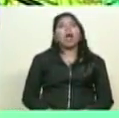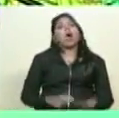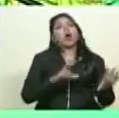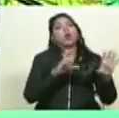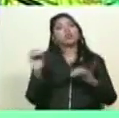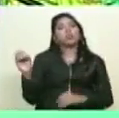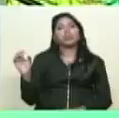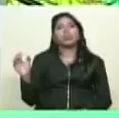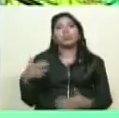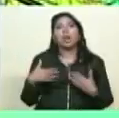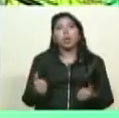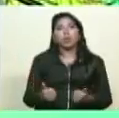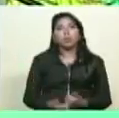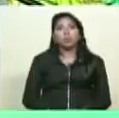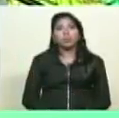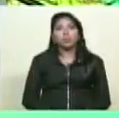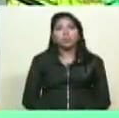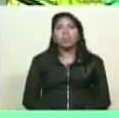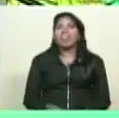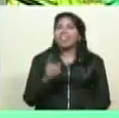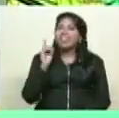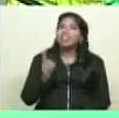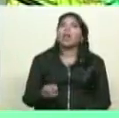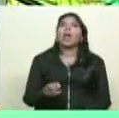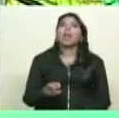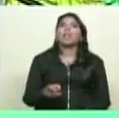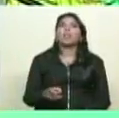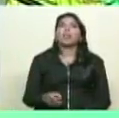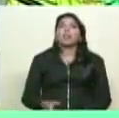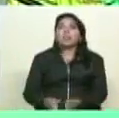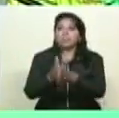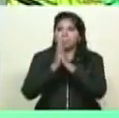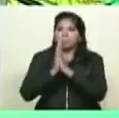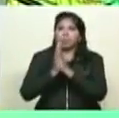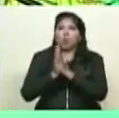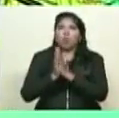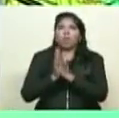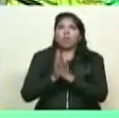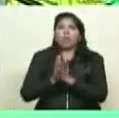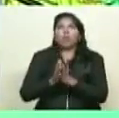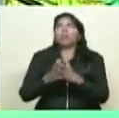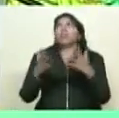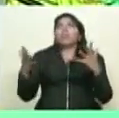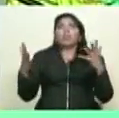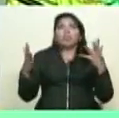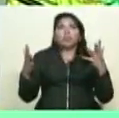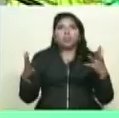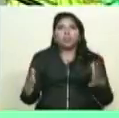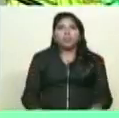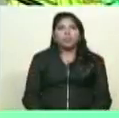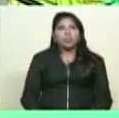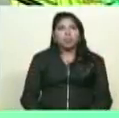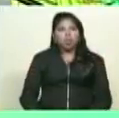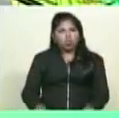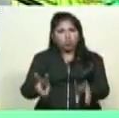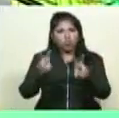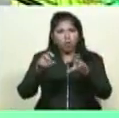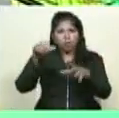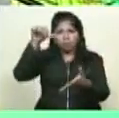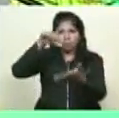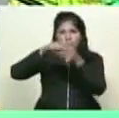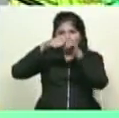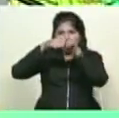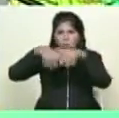800 Salud tiene que ser, compañero, por el amor de Dios, tiene que ser el eje de un nuevo sistema y debe